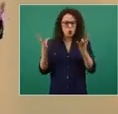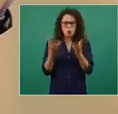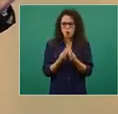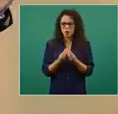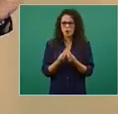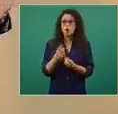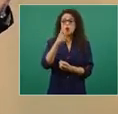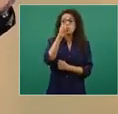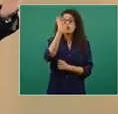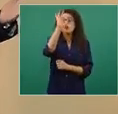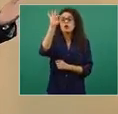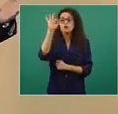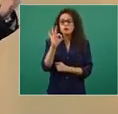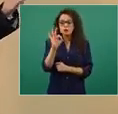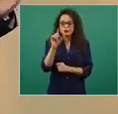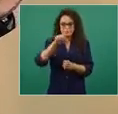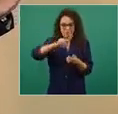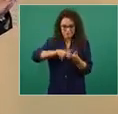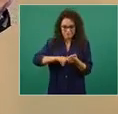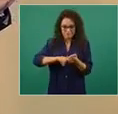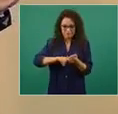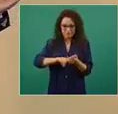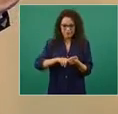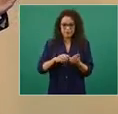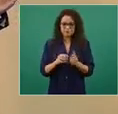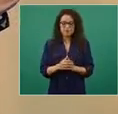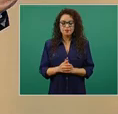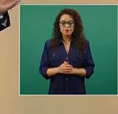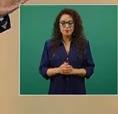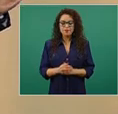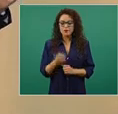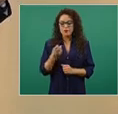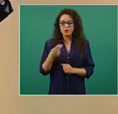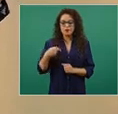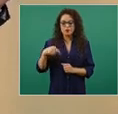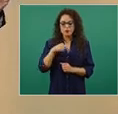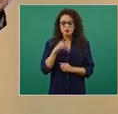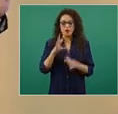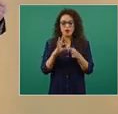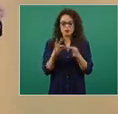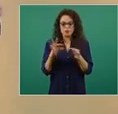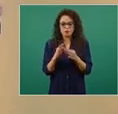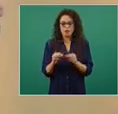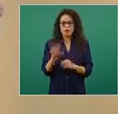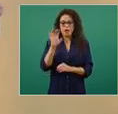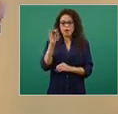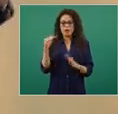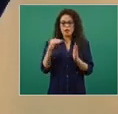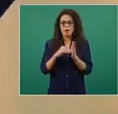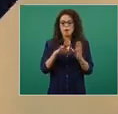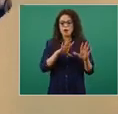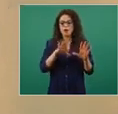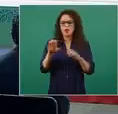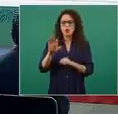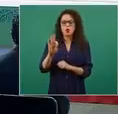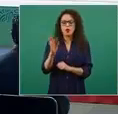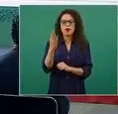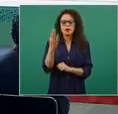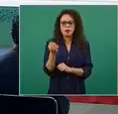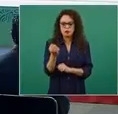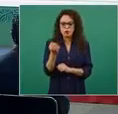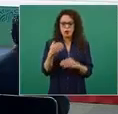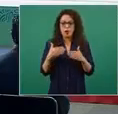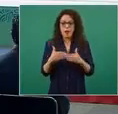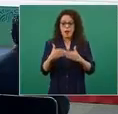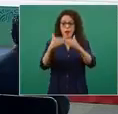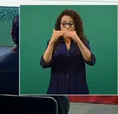activa, de este número dinámico que nosotros les hemos comentado, 30.549. Abajo la cifra que está